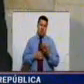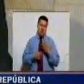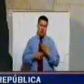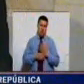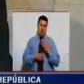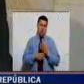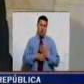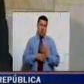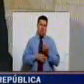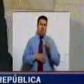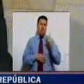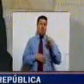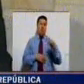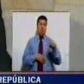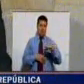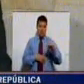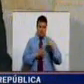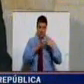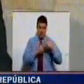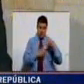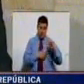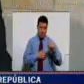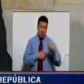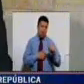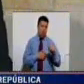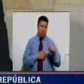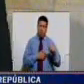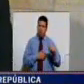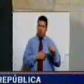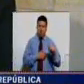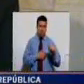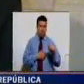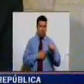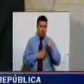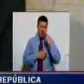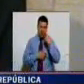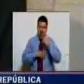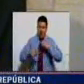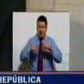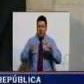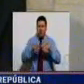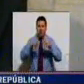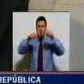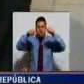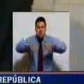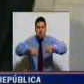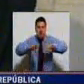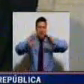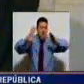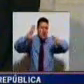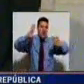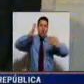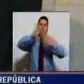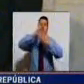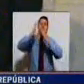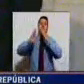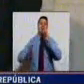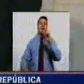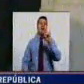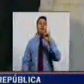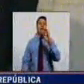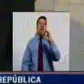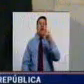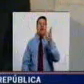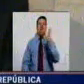un problema de menor cuantía y de pronto de alguna cosa menor de tipo administrativo. Esta es la demanda que pone Reficar,